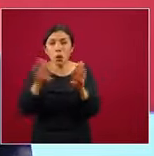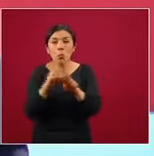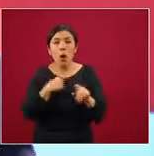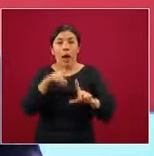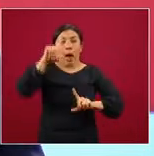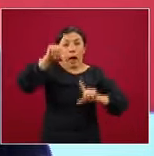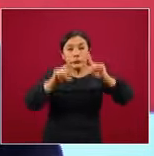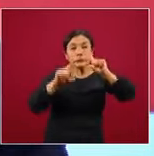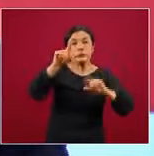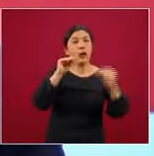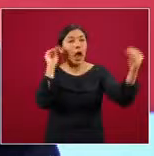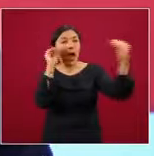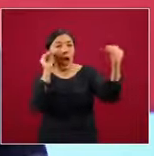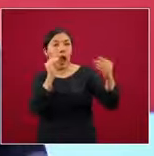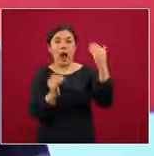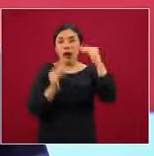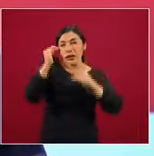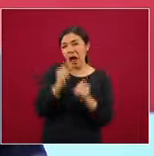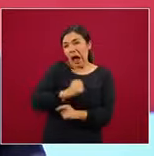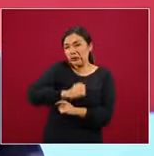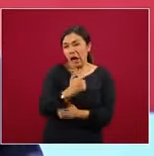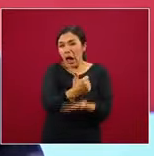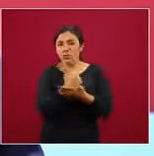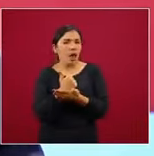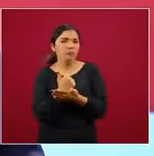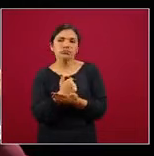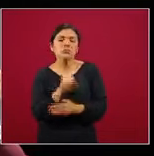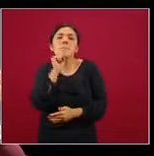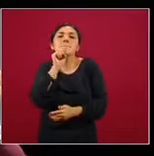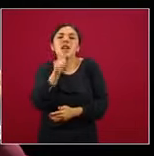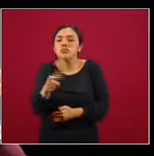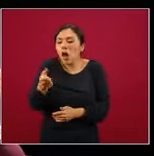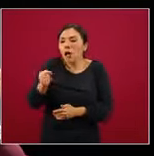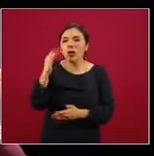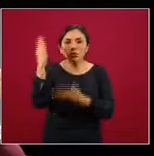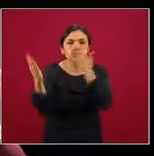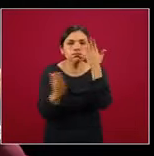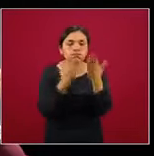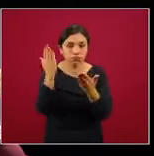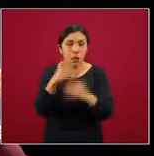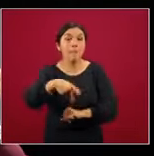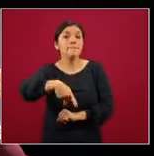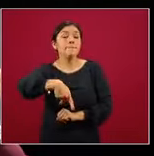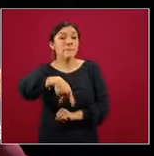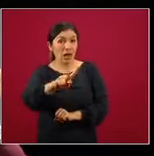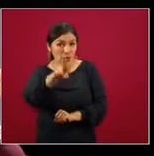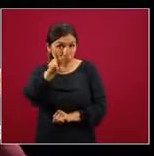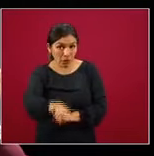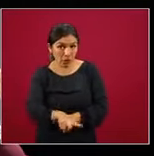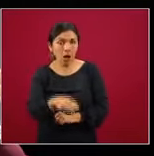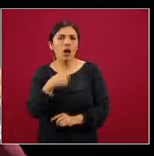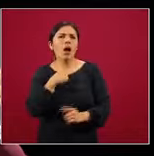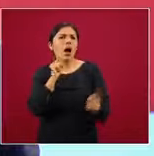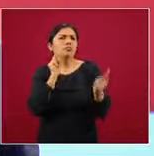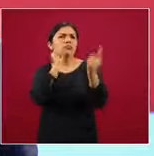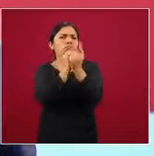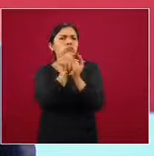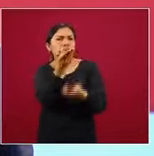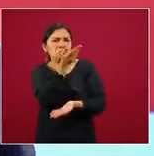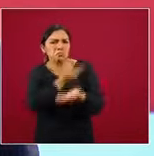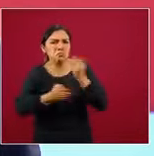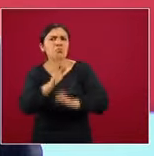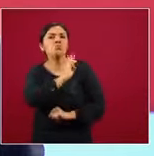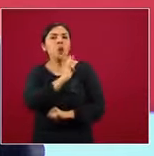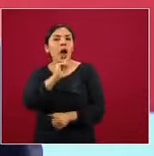bájale, no hay negociación alguna. Es un instrumento técnico. Pero efectivamente, en la conversación